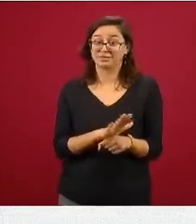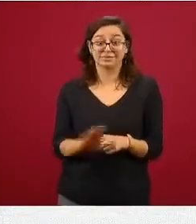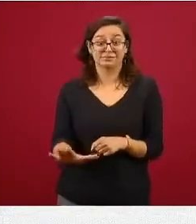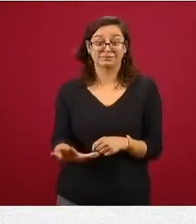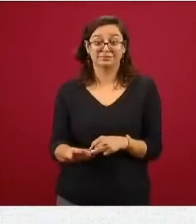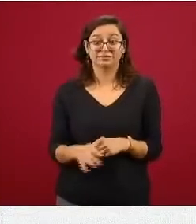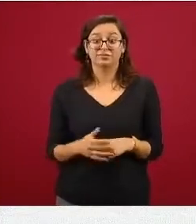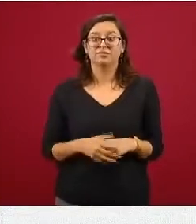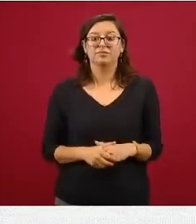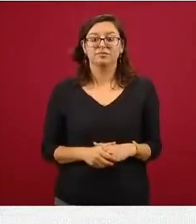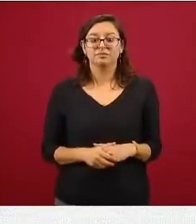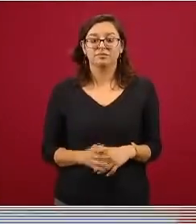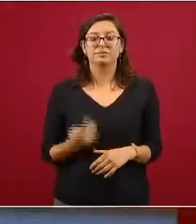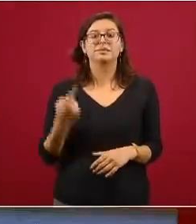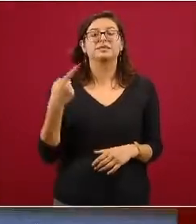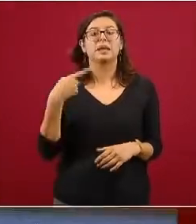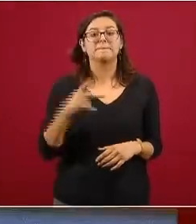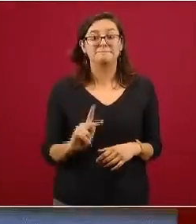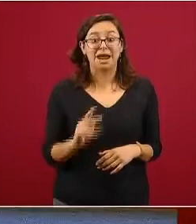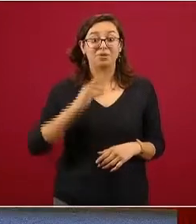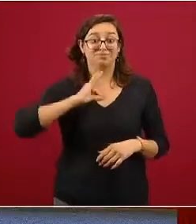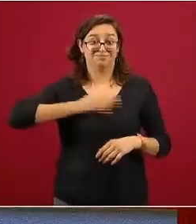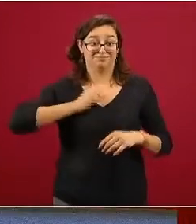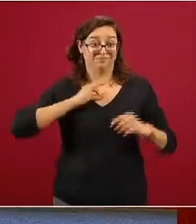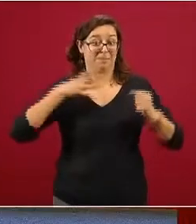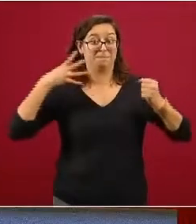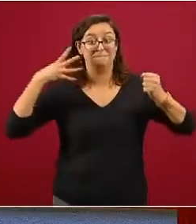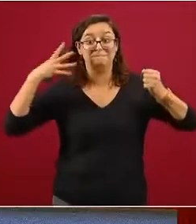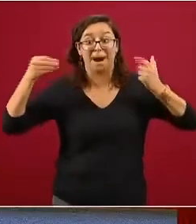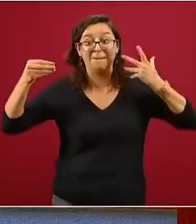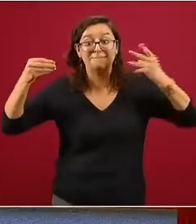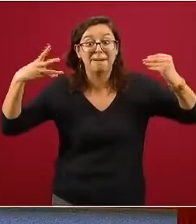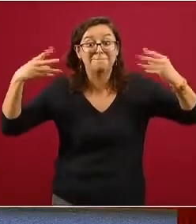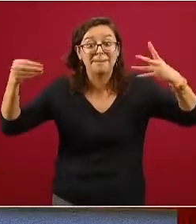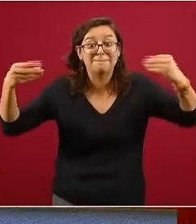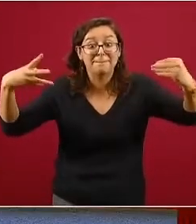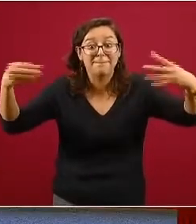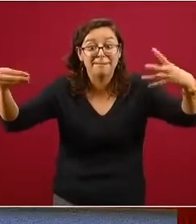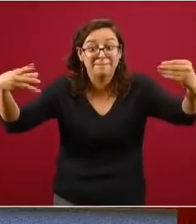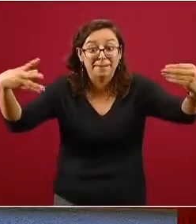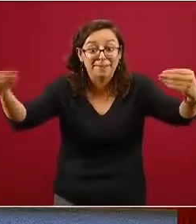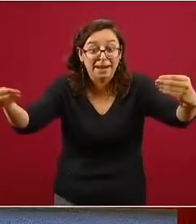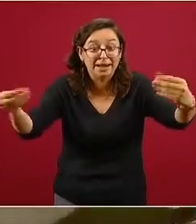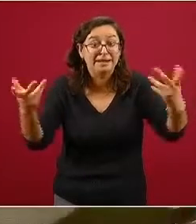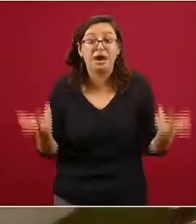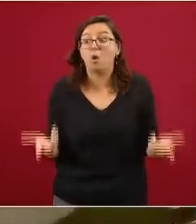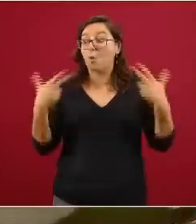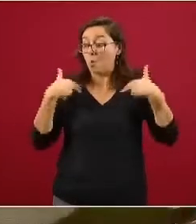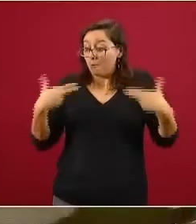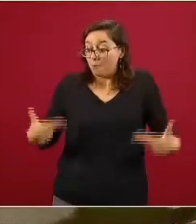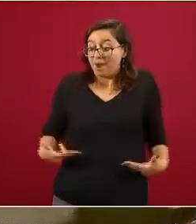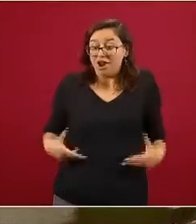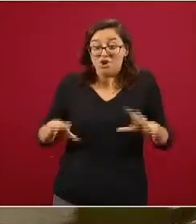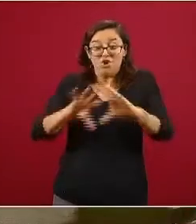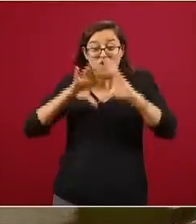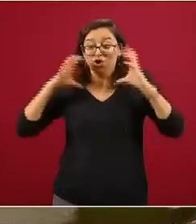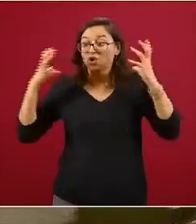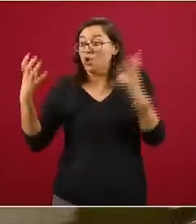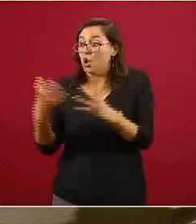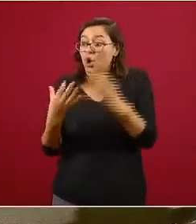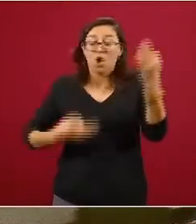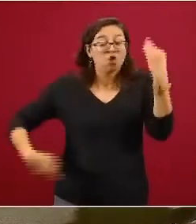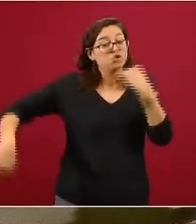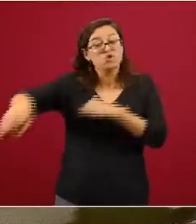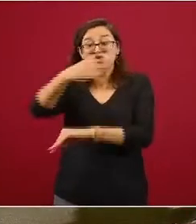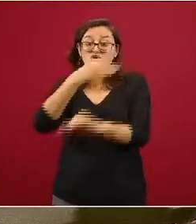Pero dado que hay una pandemia, dado que hay un fenómeno que afecta a toda la humanidad, dado que este es